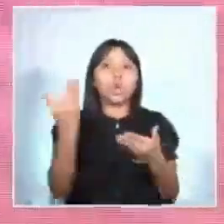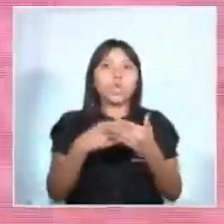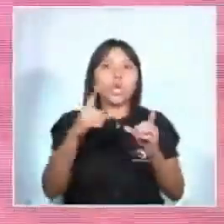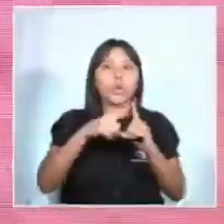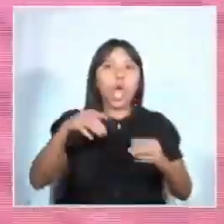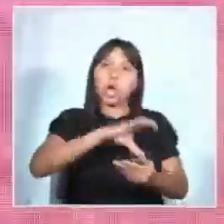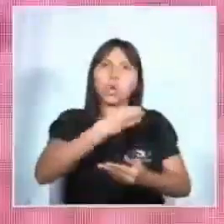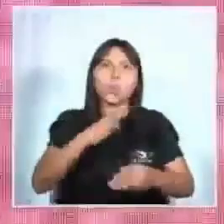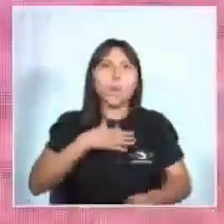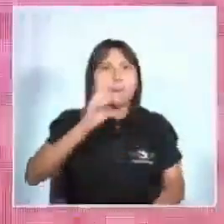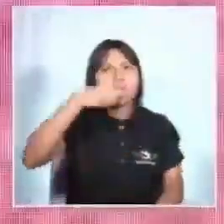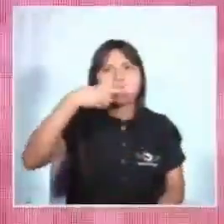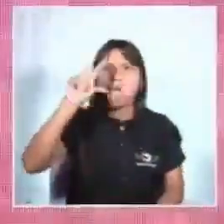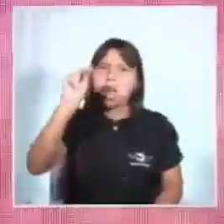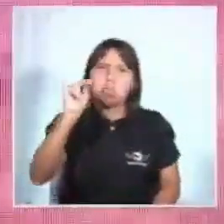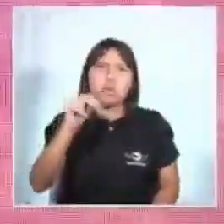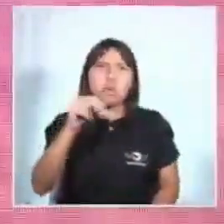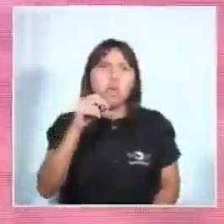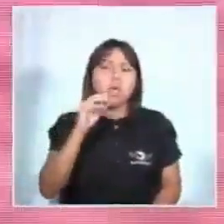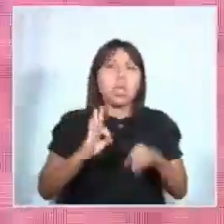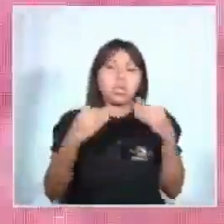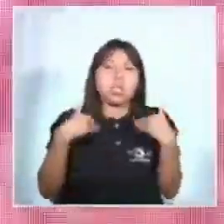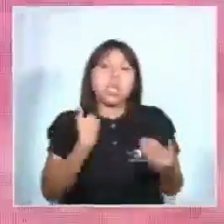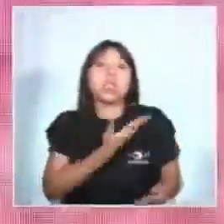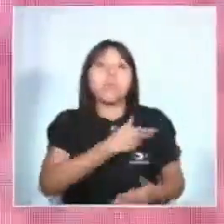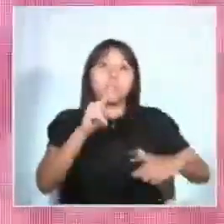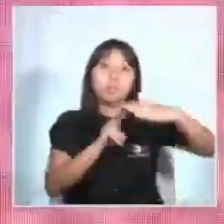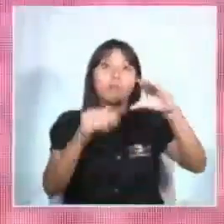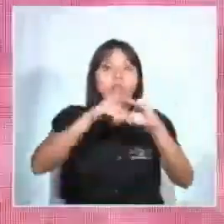dicen: no, si tenemos profeta en la casa.